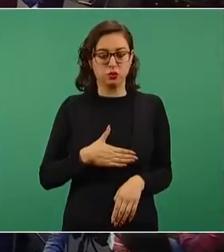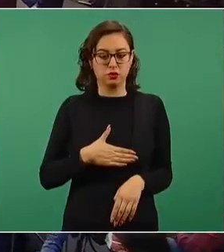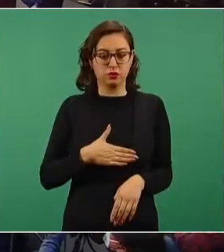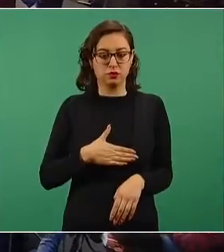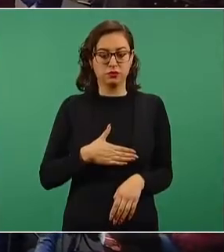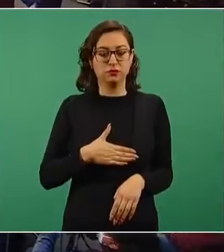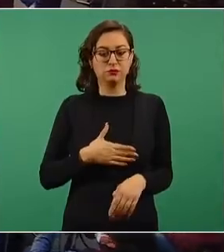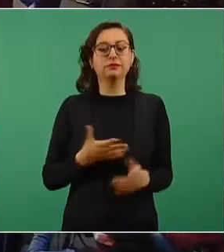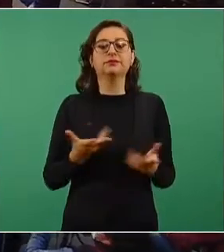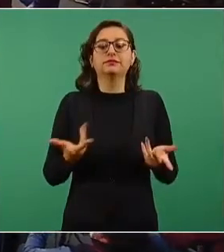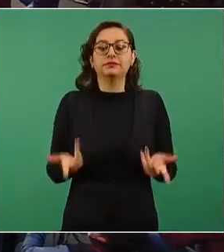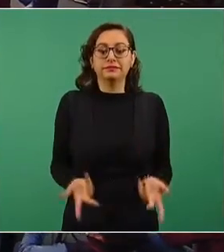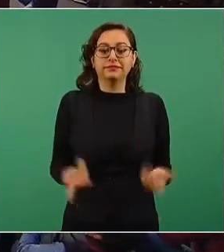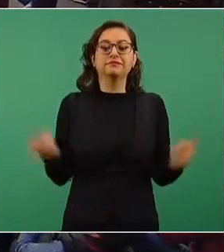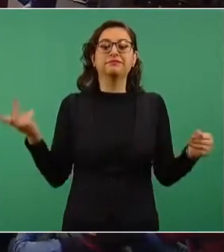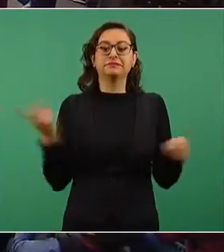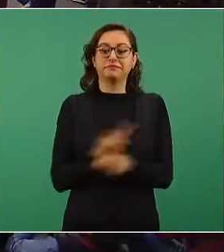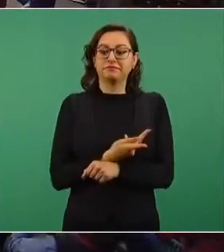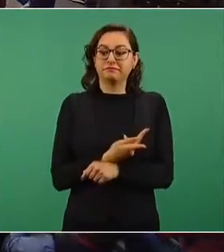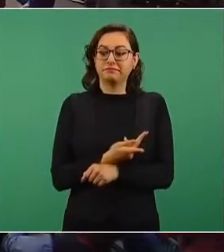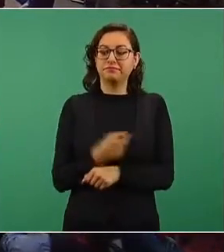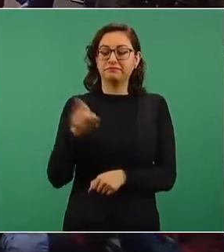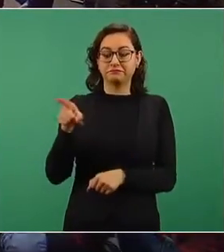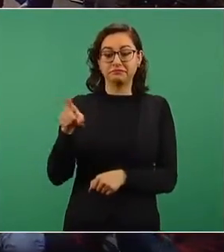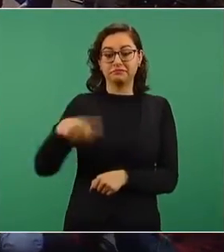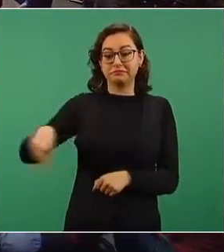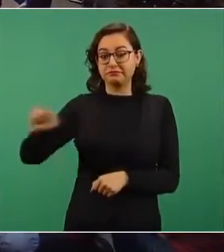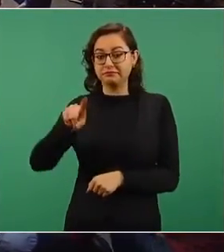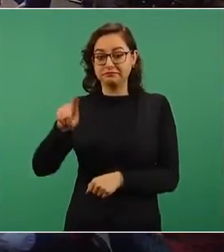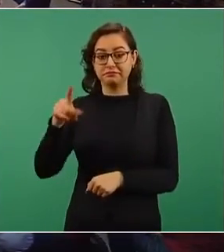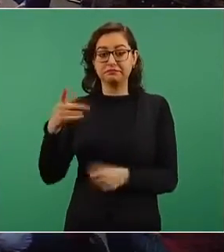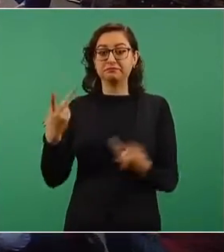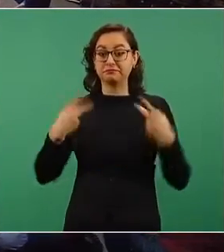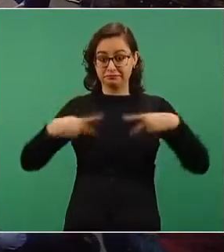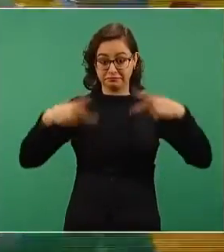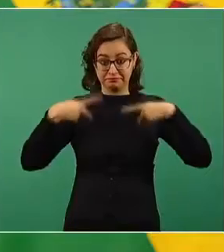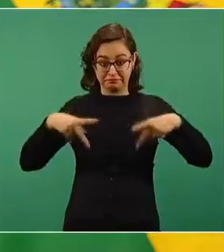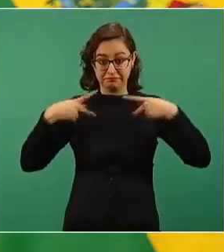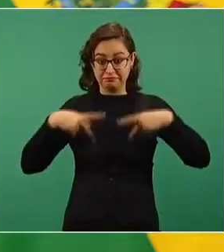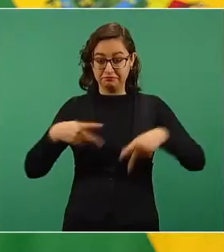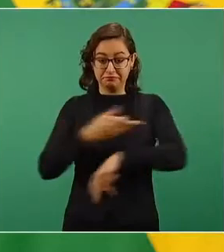el que millones de familias salieran de la pobreza.